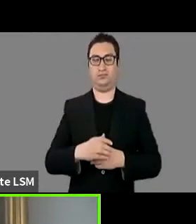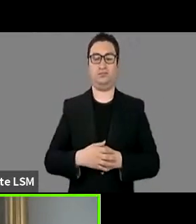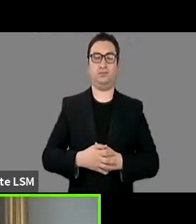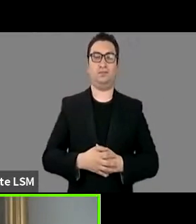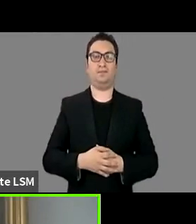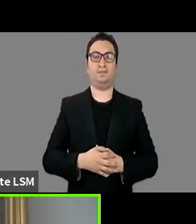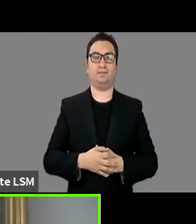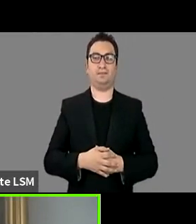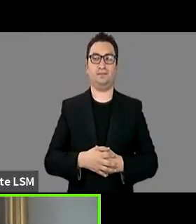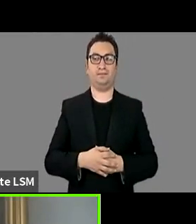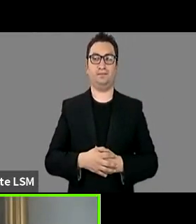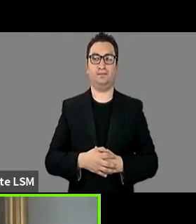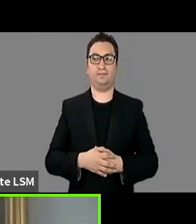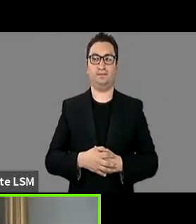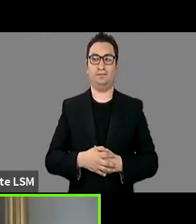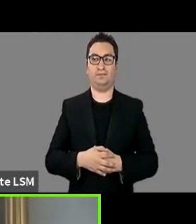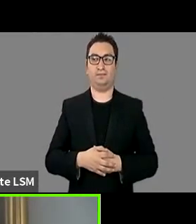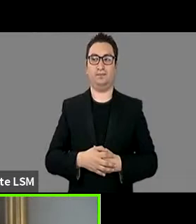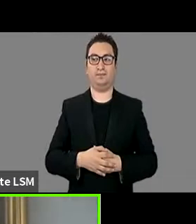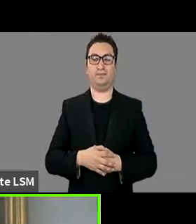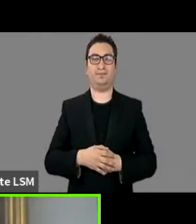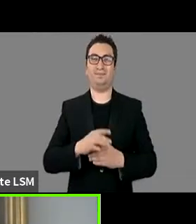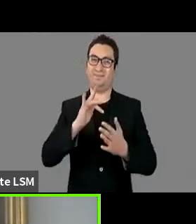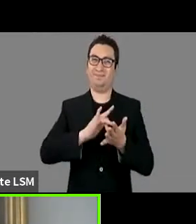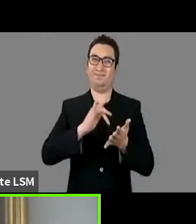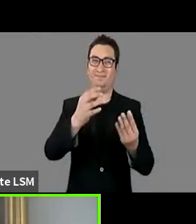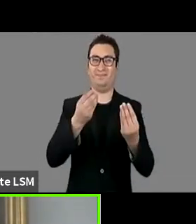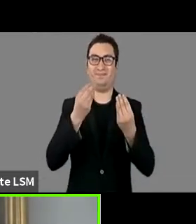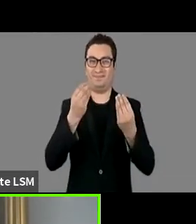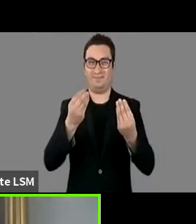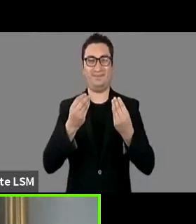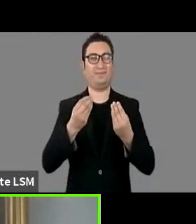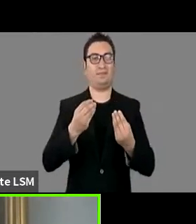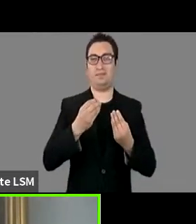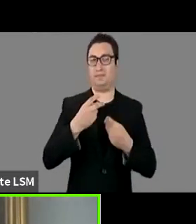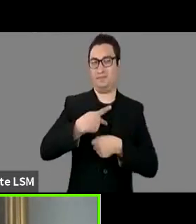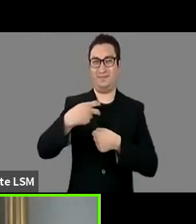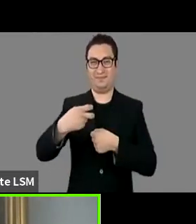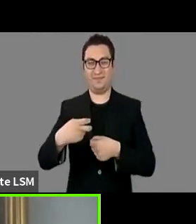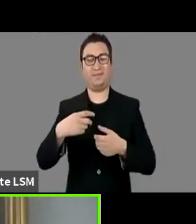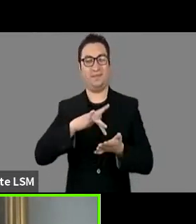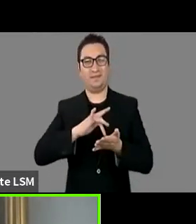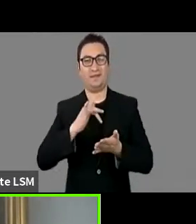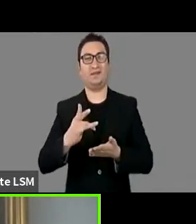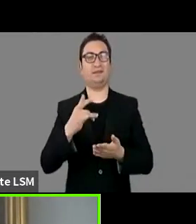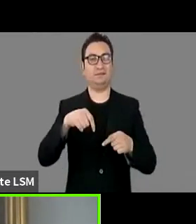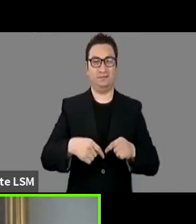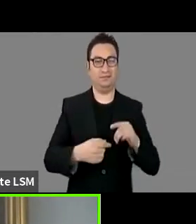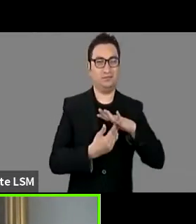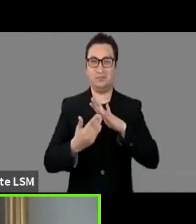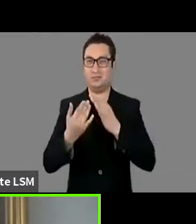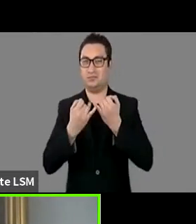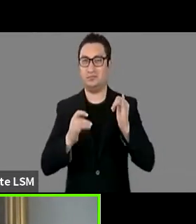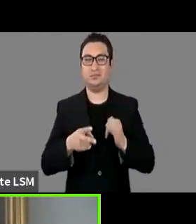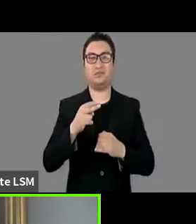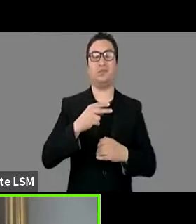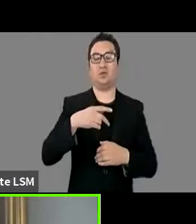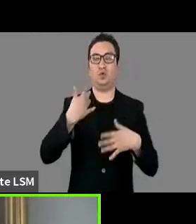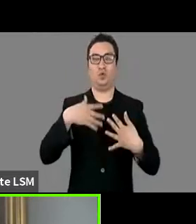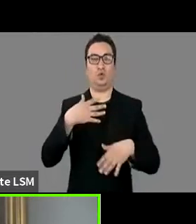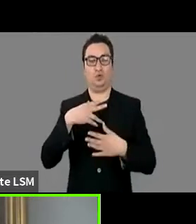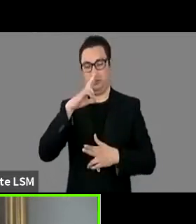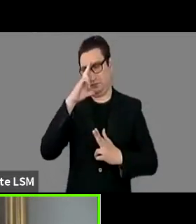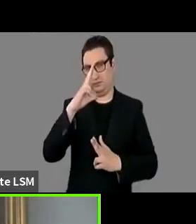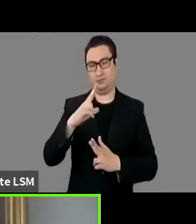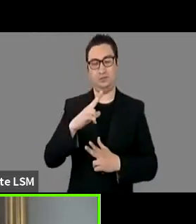Muchas gracias. Muchas gracias por invitarnos a esta mesa inaugural. Es un honor para mí estar aquí y